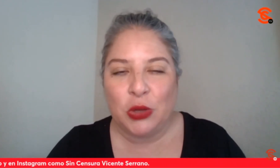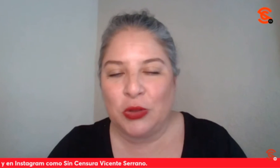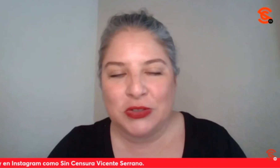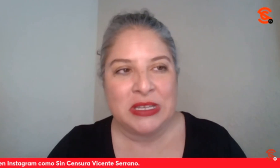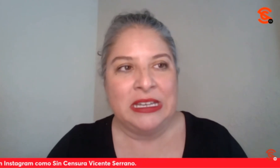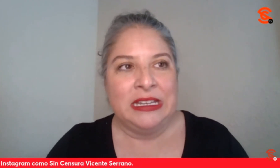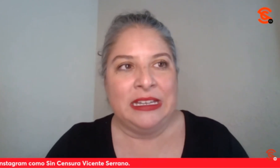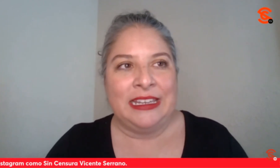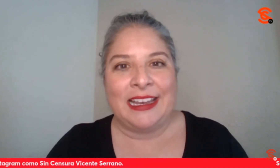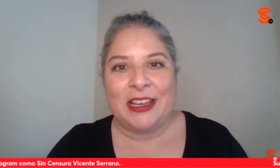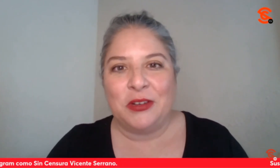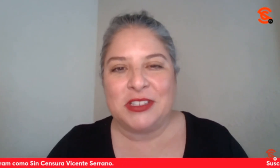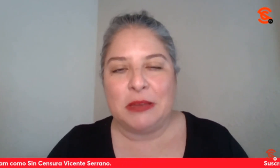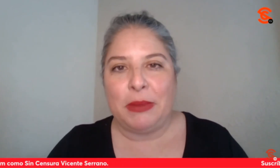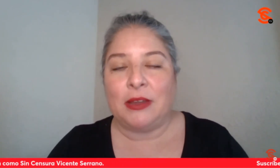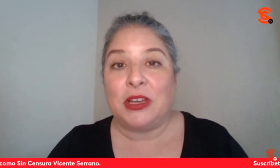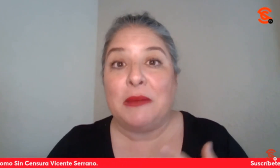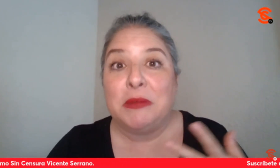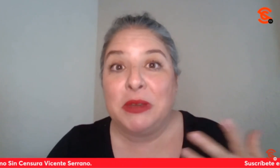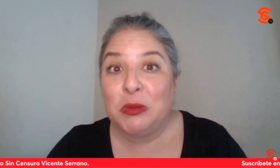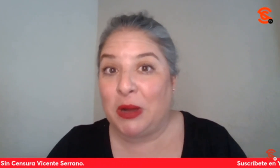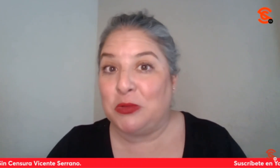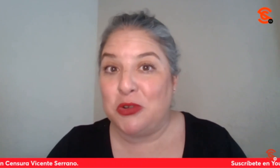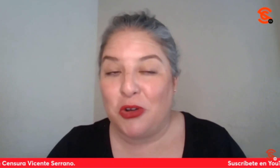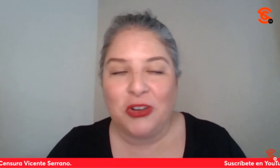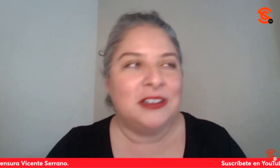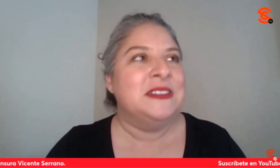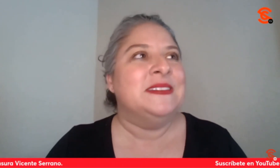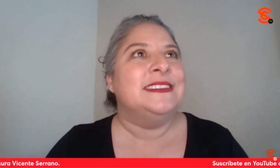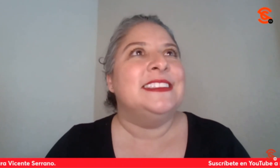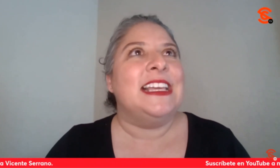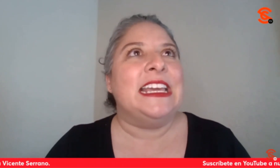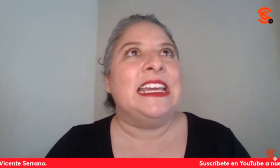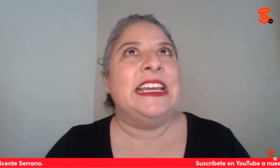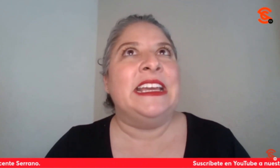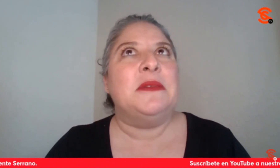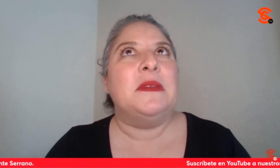que todos, y el que no lo sepa creo que ha vivido bajo un hongo.